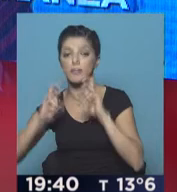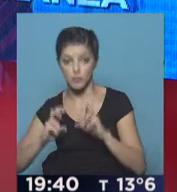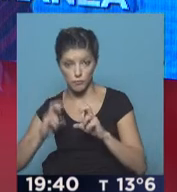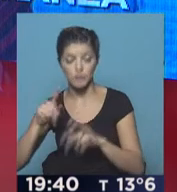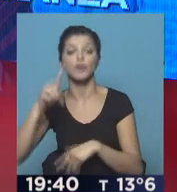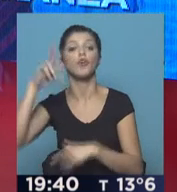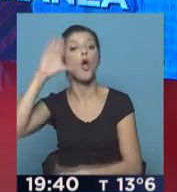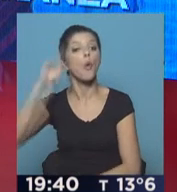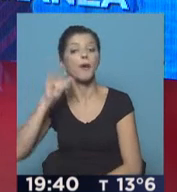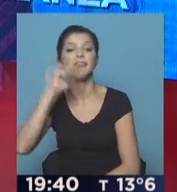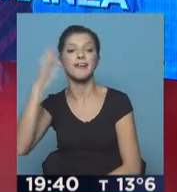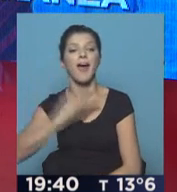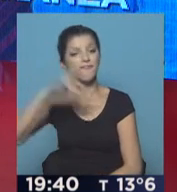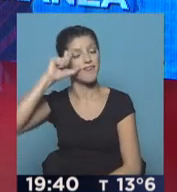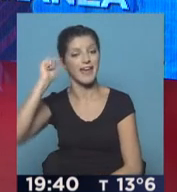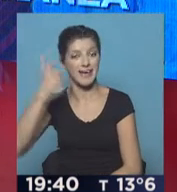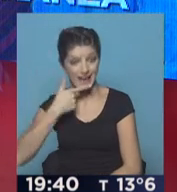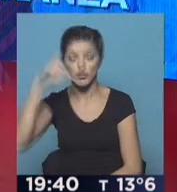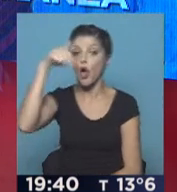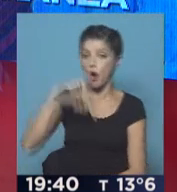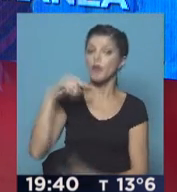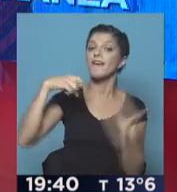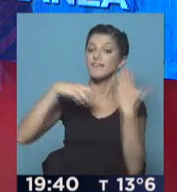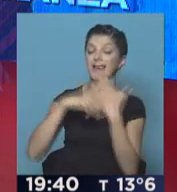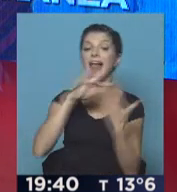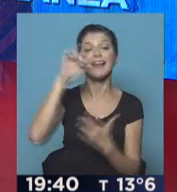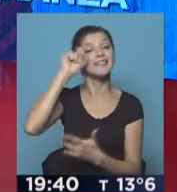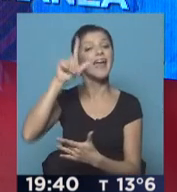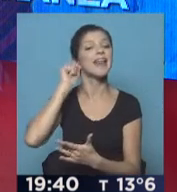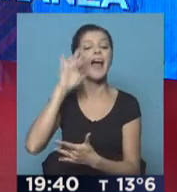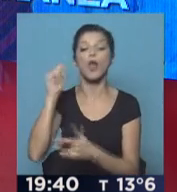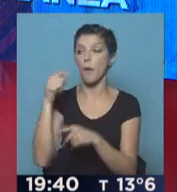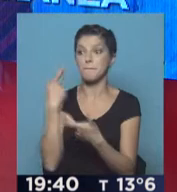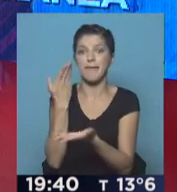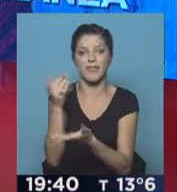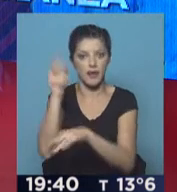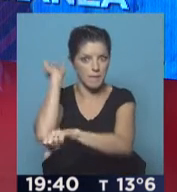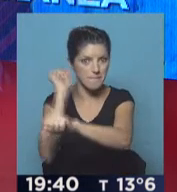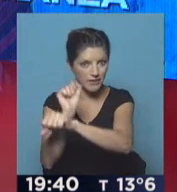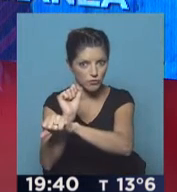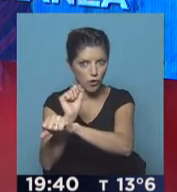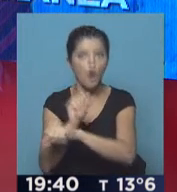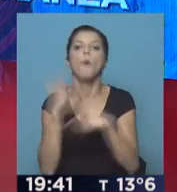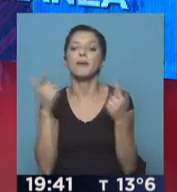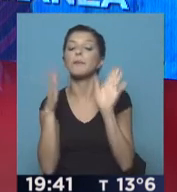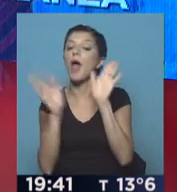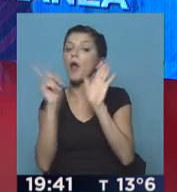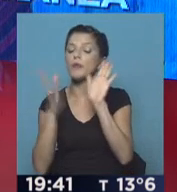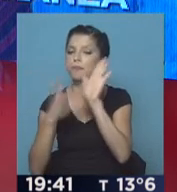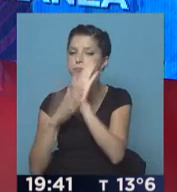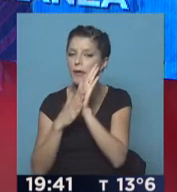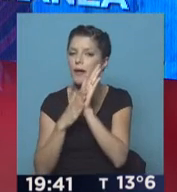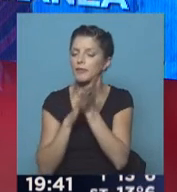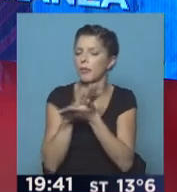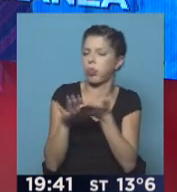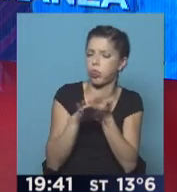Hoy el fiscal Federico Delgado pidió su detención porque justamente podría estar entorpeciendo las pruebas de este